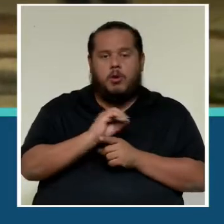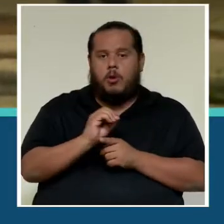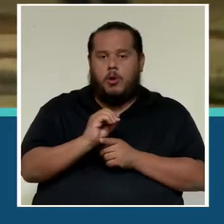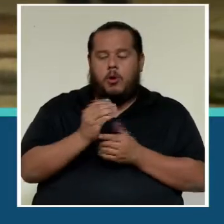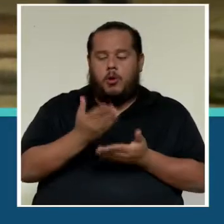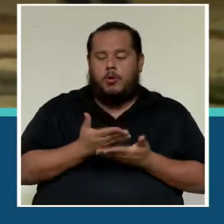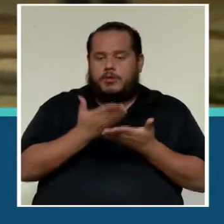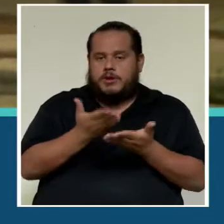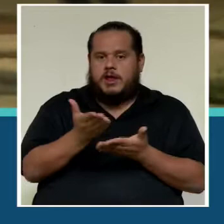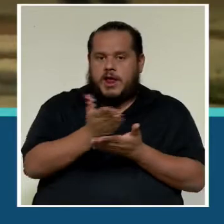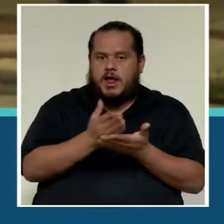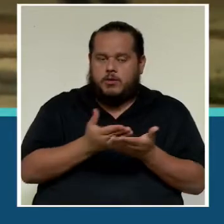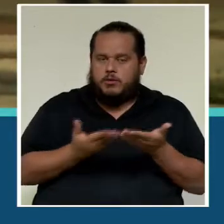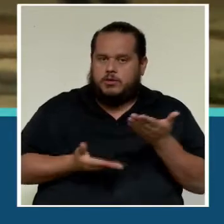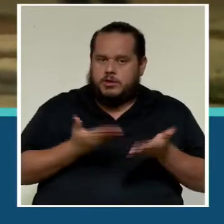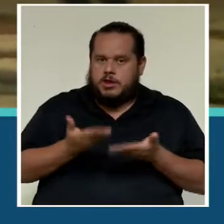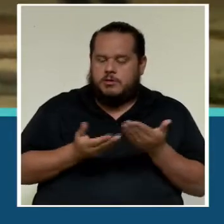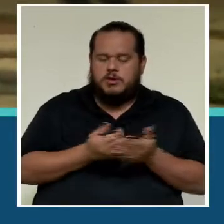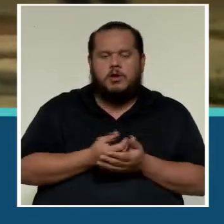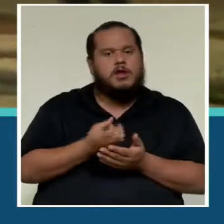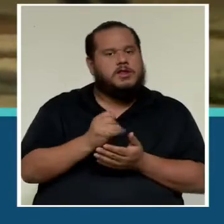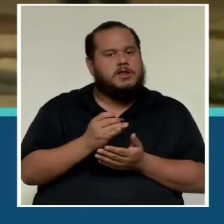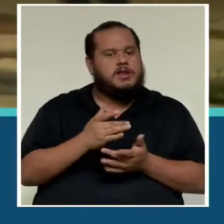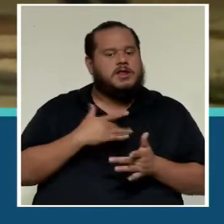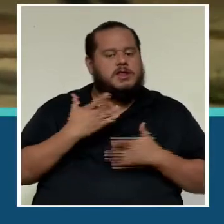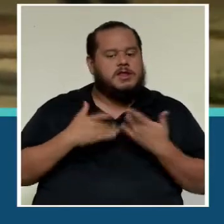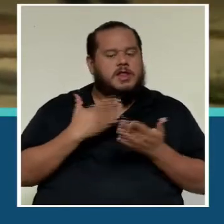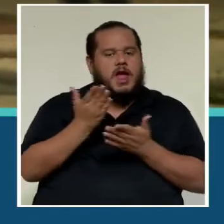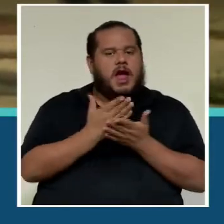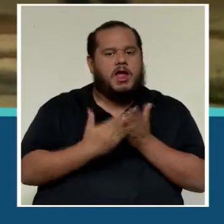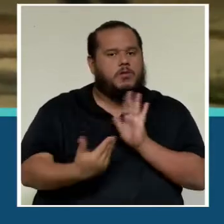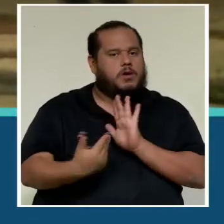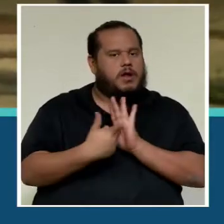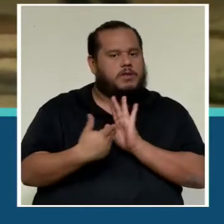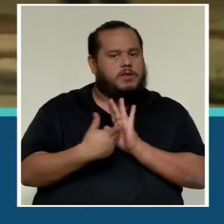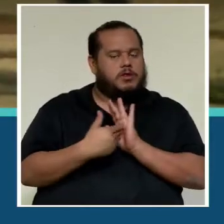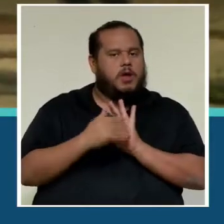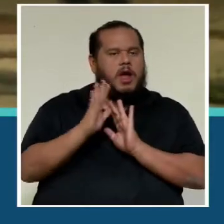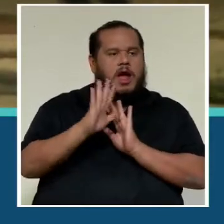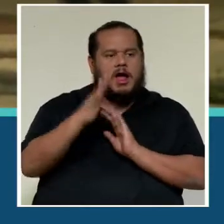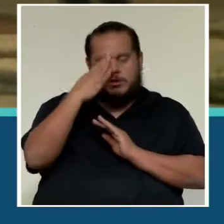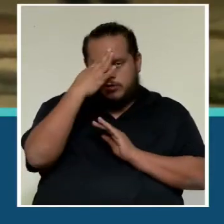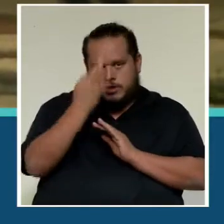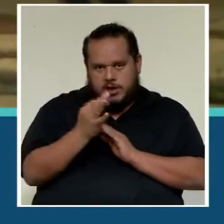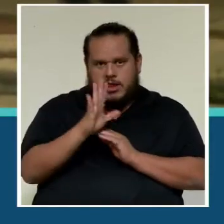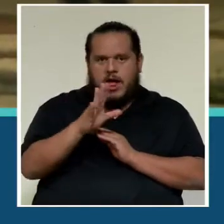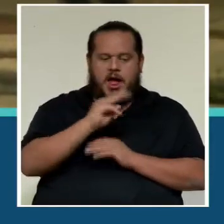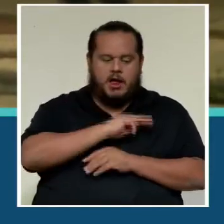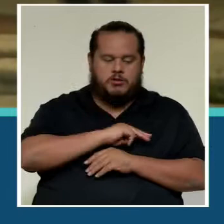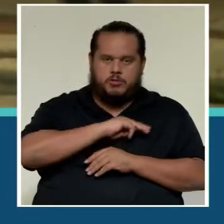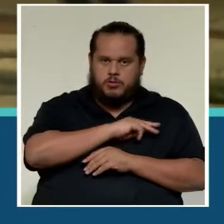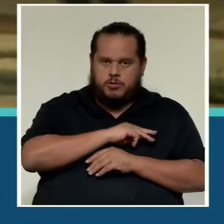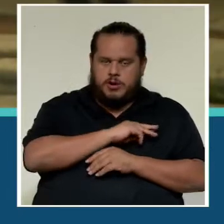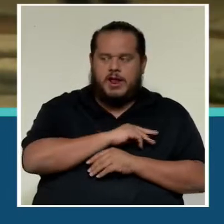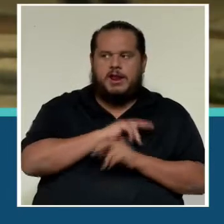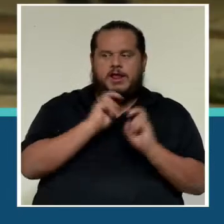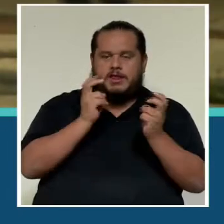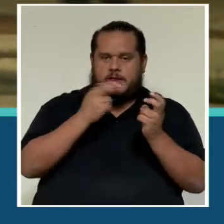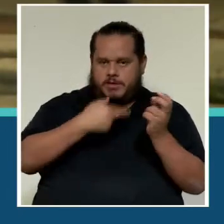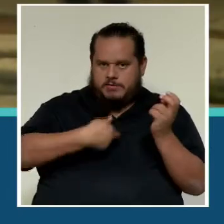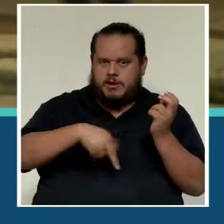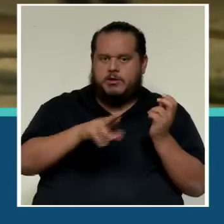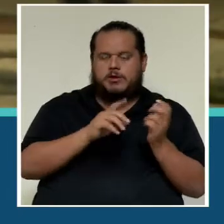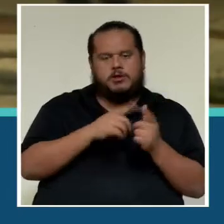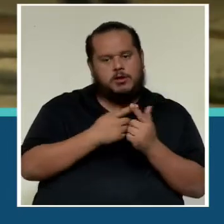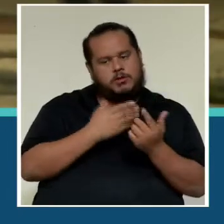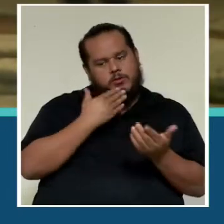brindar algún servicio, si siente alguna afectación a sus creencias, a su moral en temas religiosos. Así